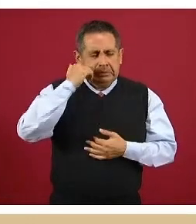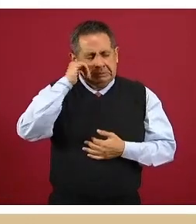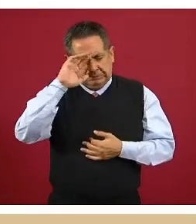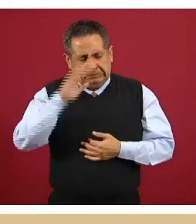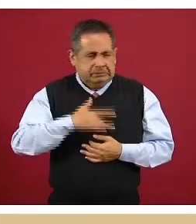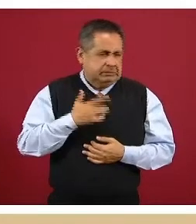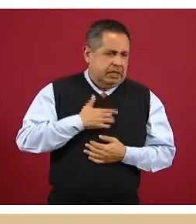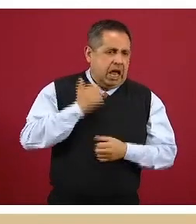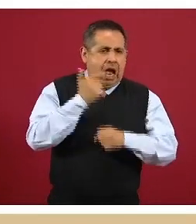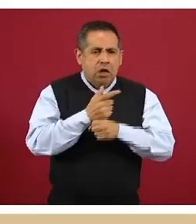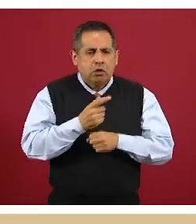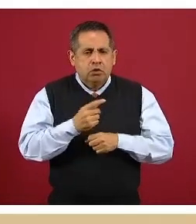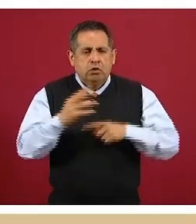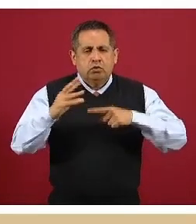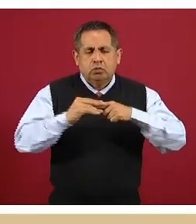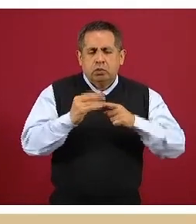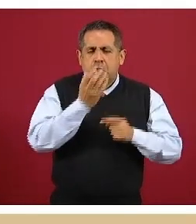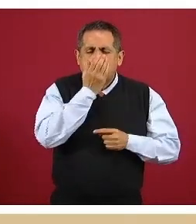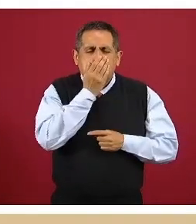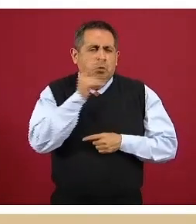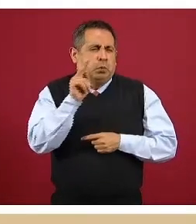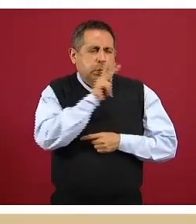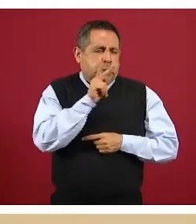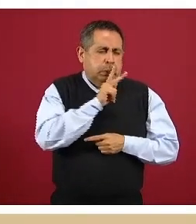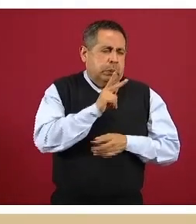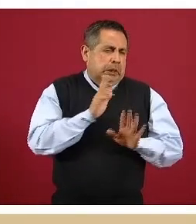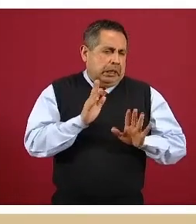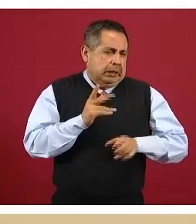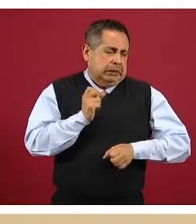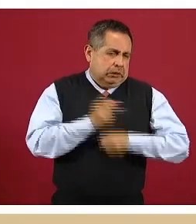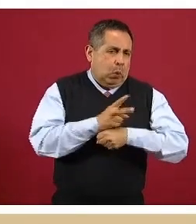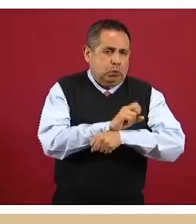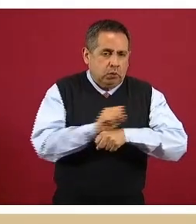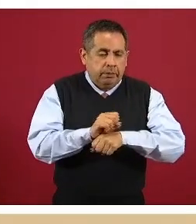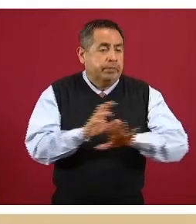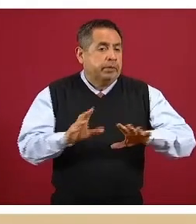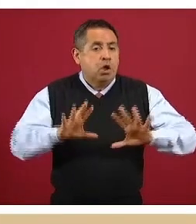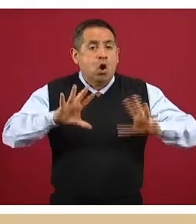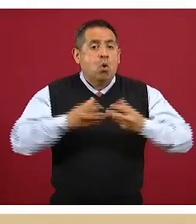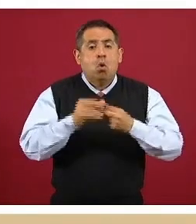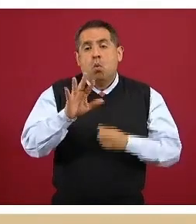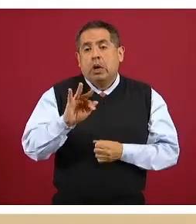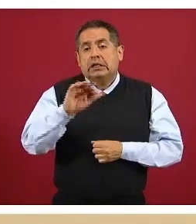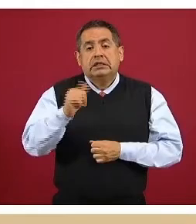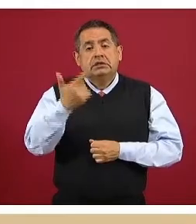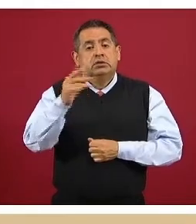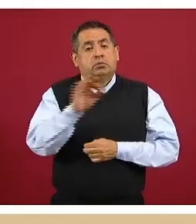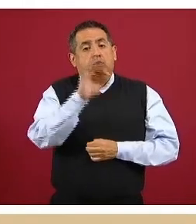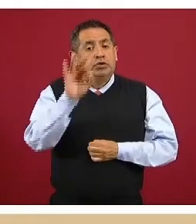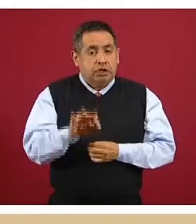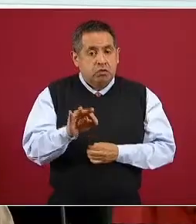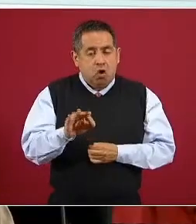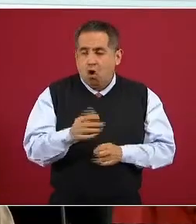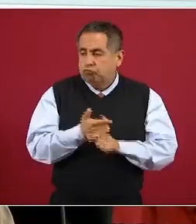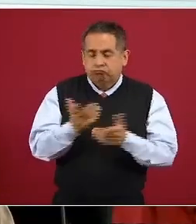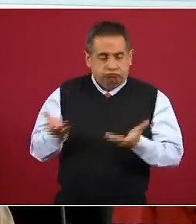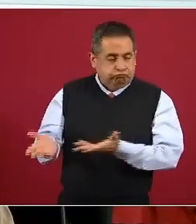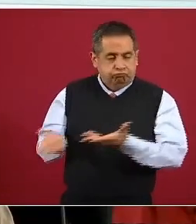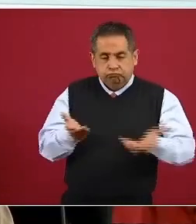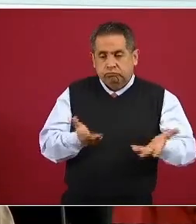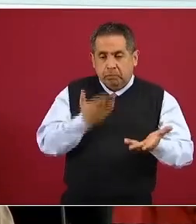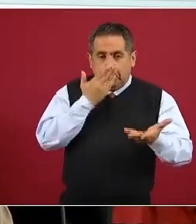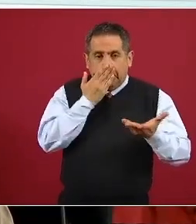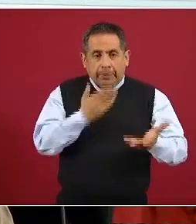o aquellos que requieren oxigenoterapia temprana, al menos el 47% está disponible en una